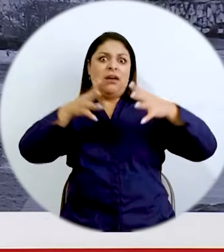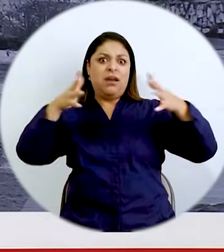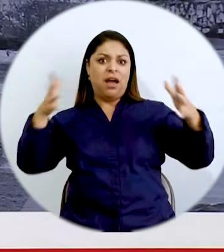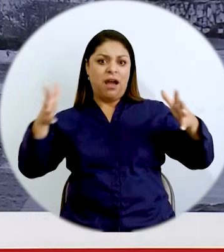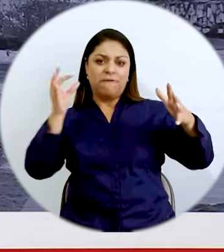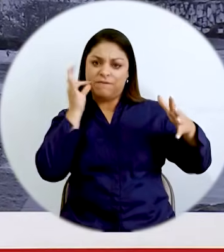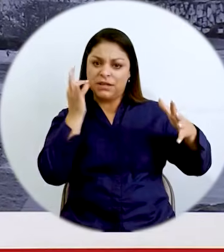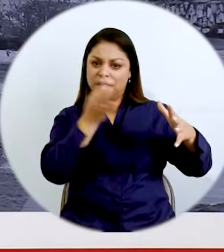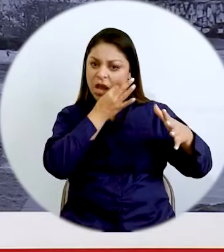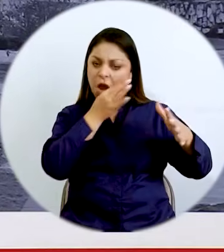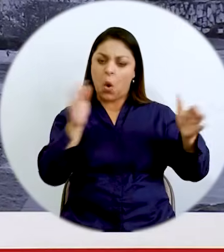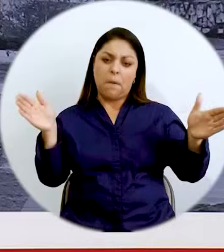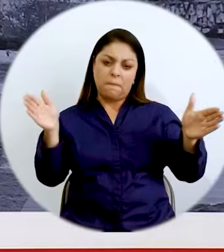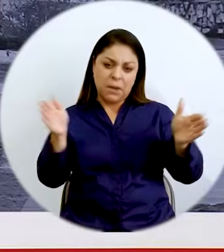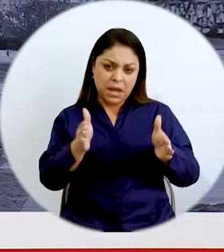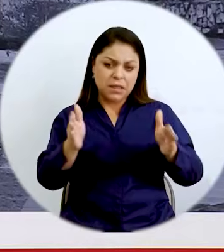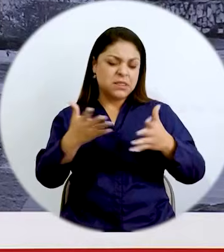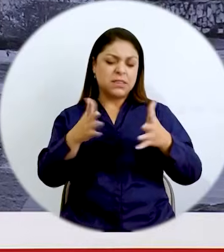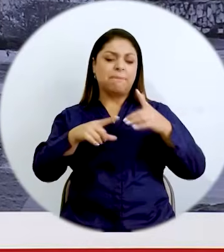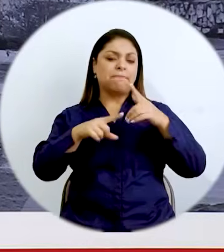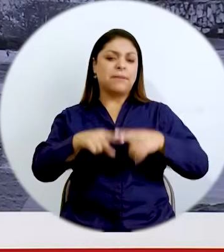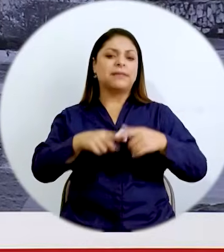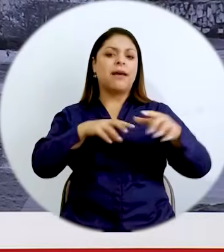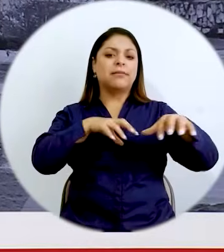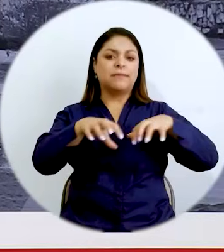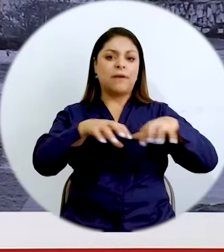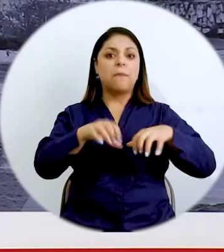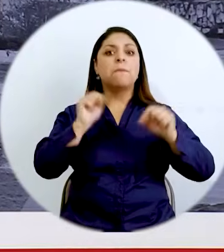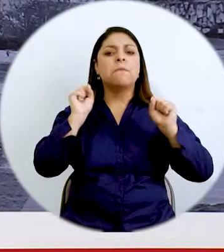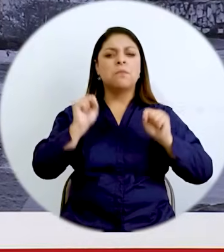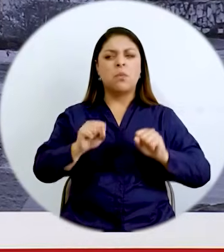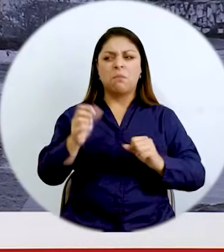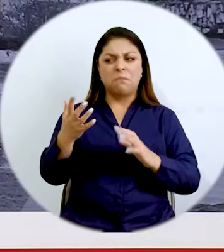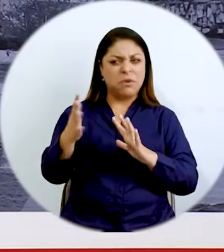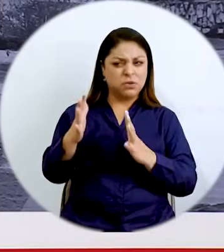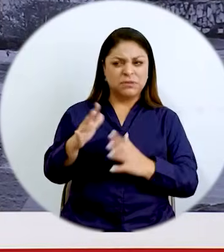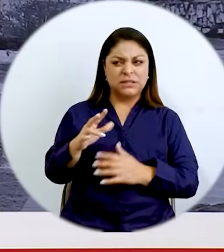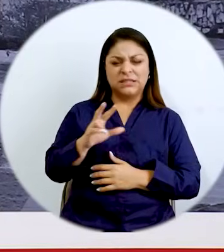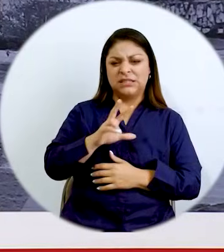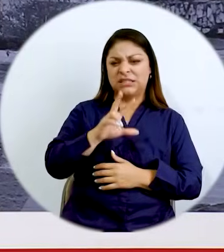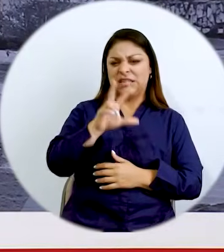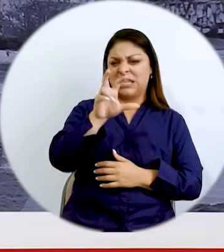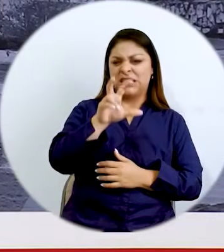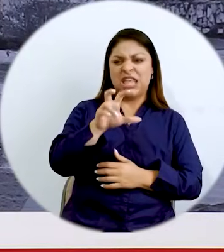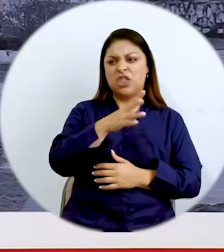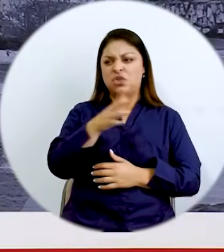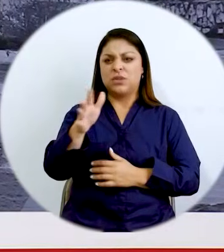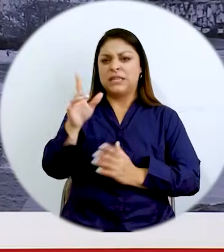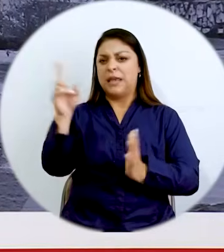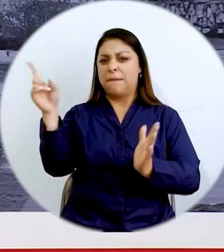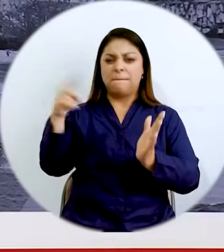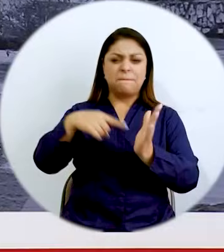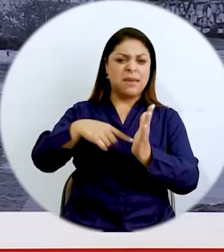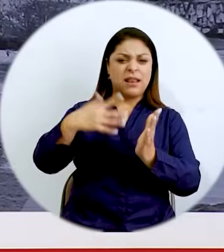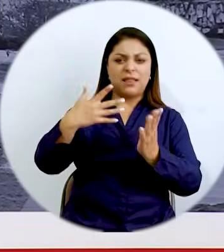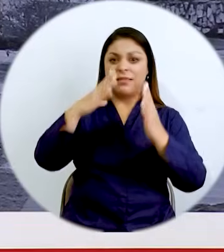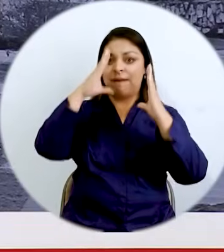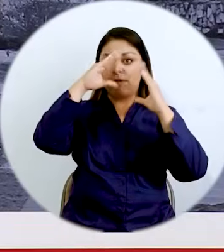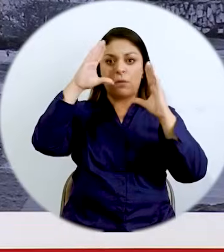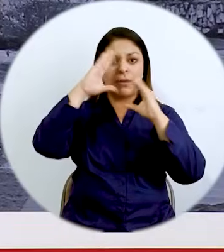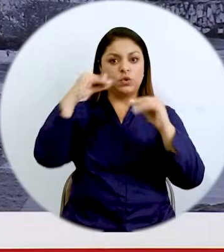de la finca y de la cantidad de actividades que se realicen, se pueden producir entre cientos y miles de datos